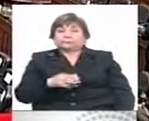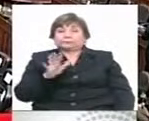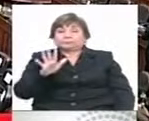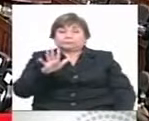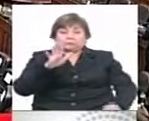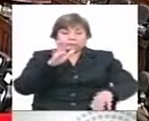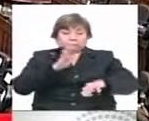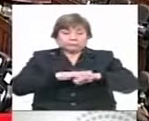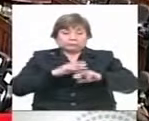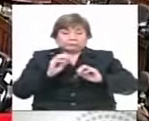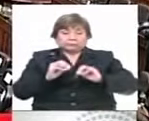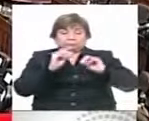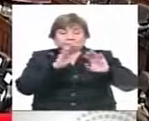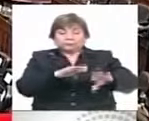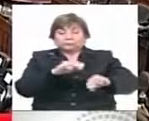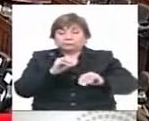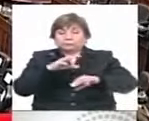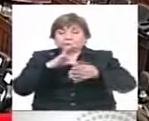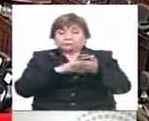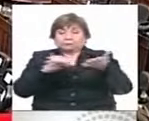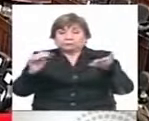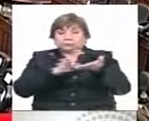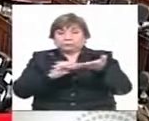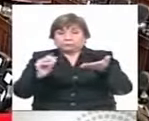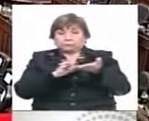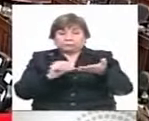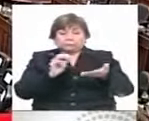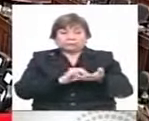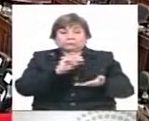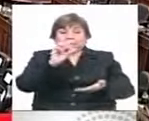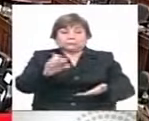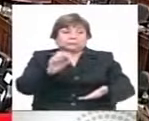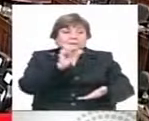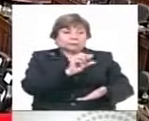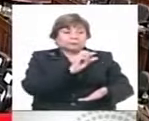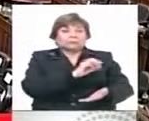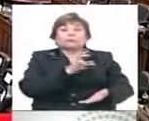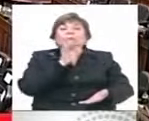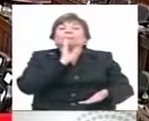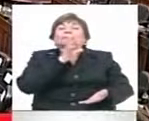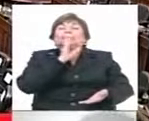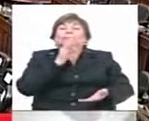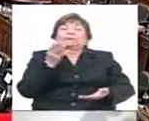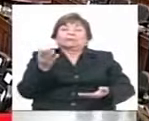se les hará llegar pues una copia de lo que manifestará